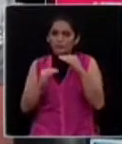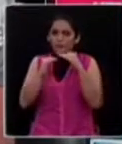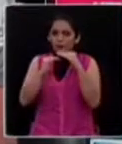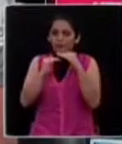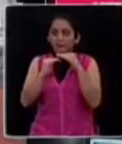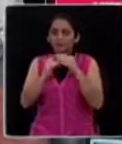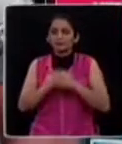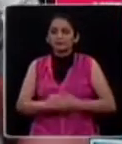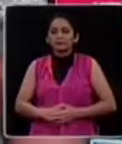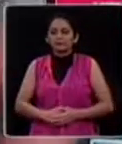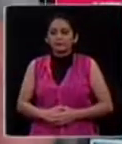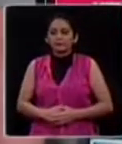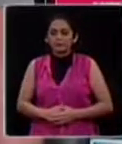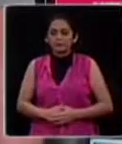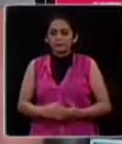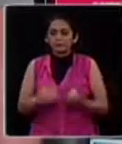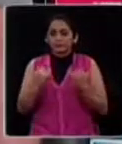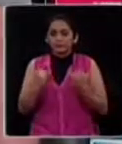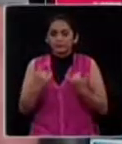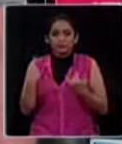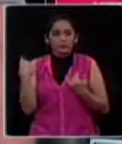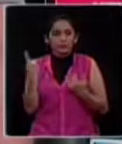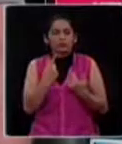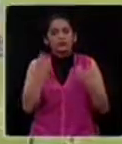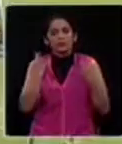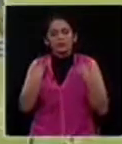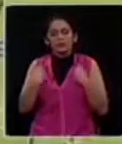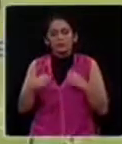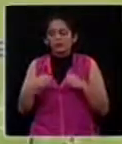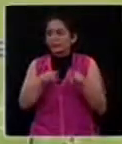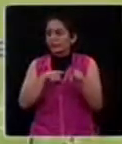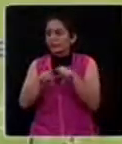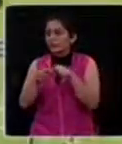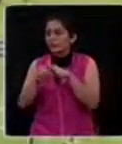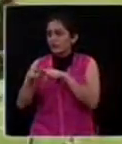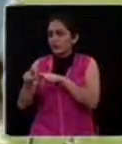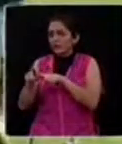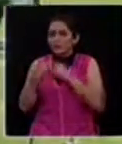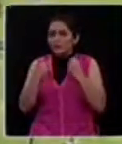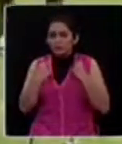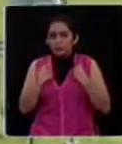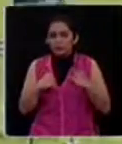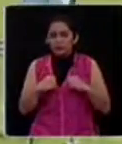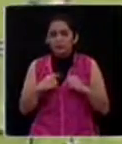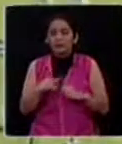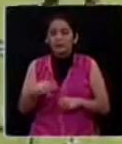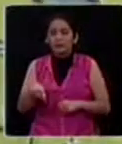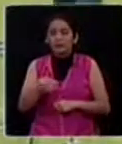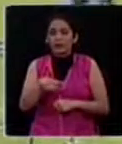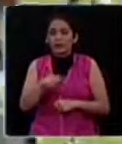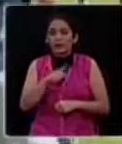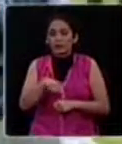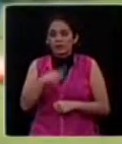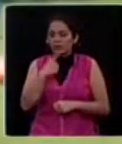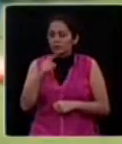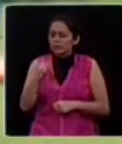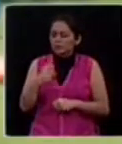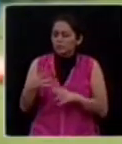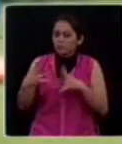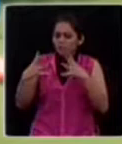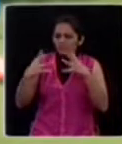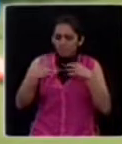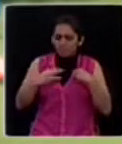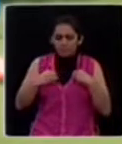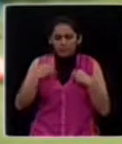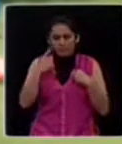que queremos reflejar en cada partido. Jugadores del Rey de Copas asumen la responsabilidad y se sienten comprometidos en revertir